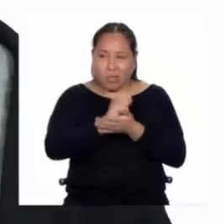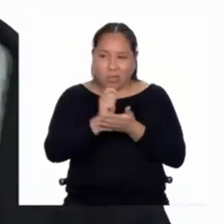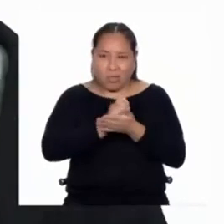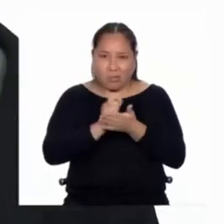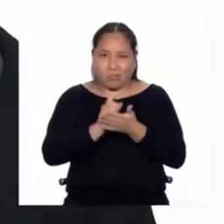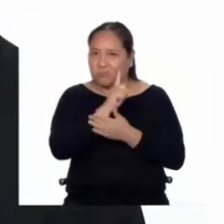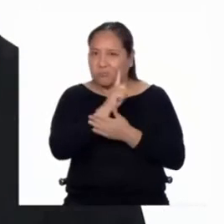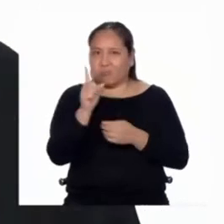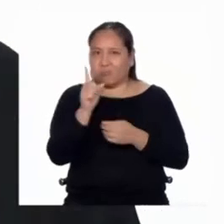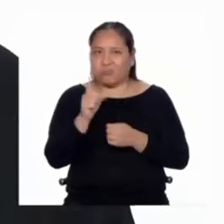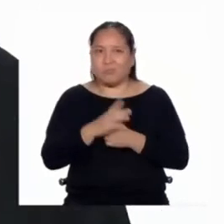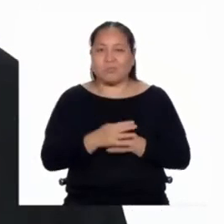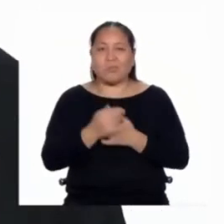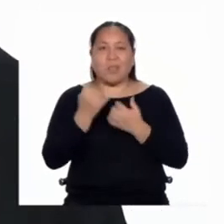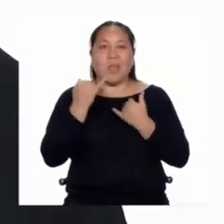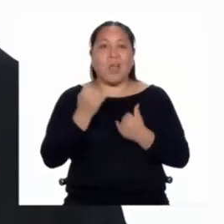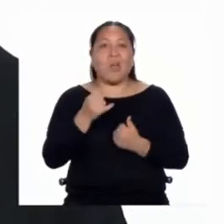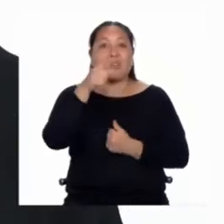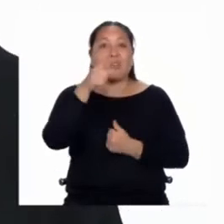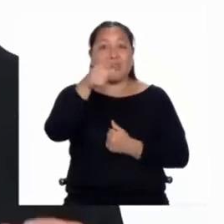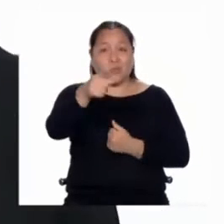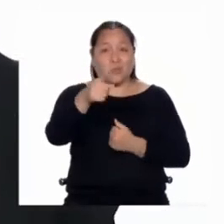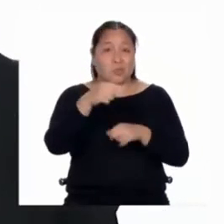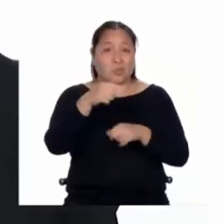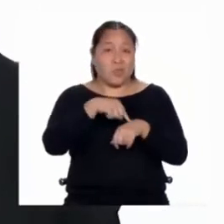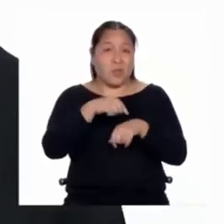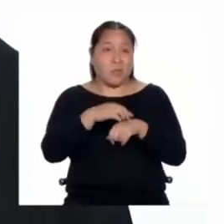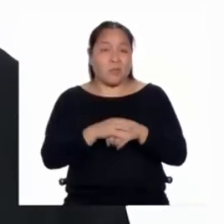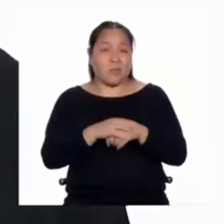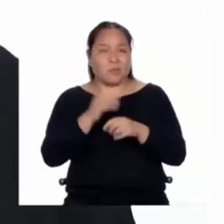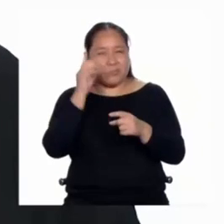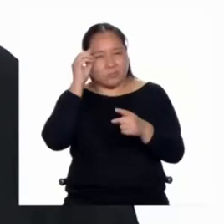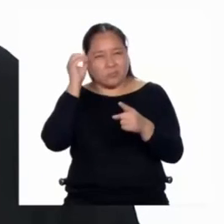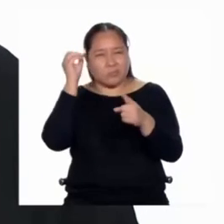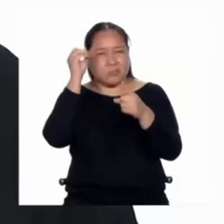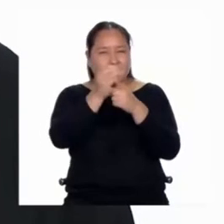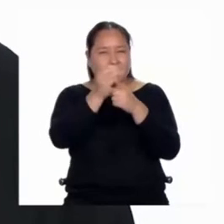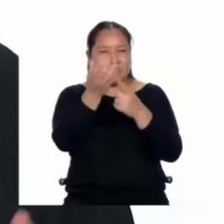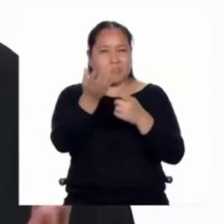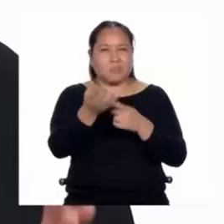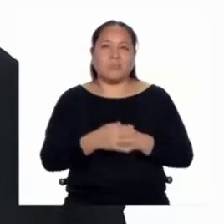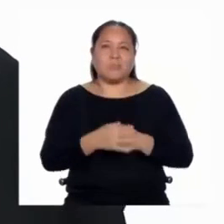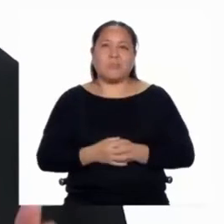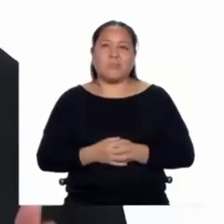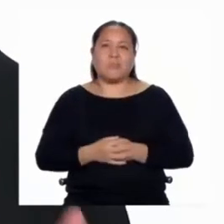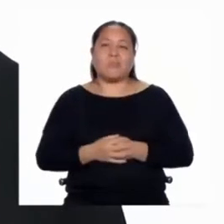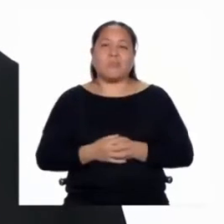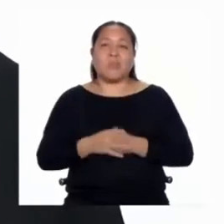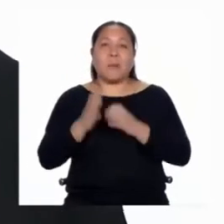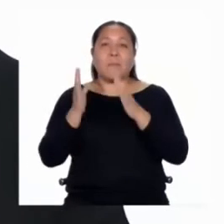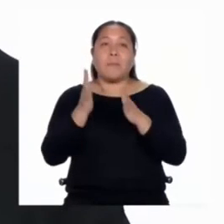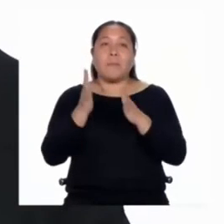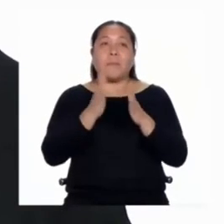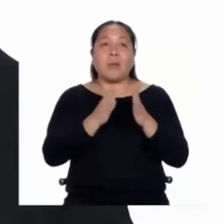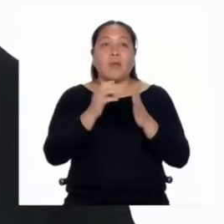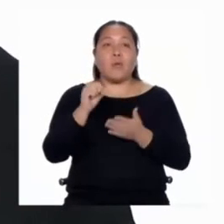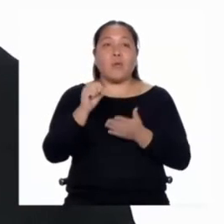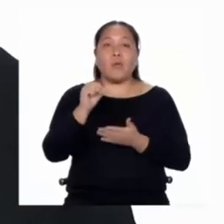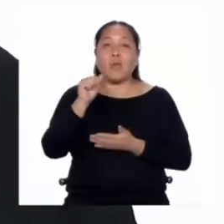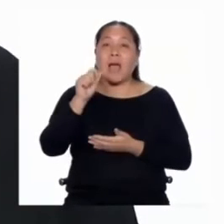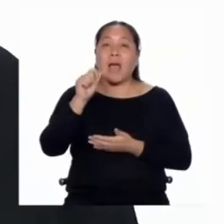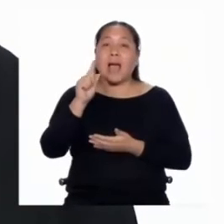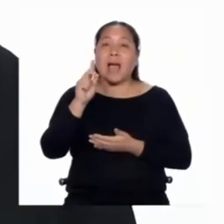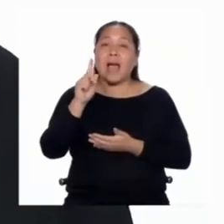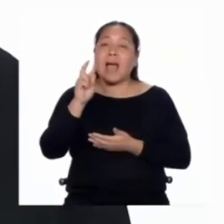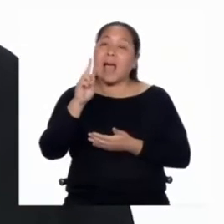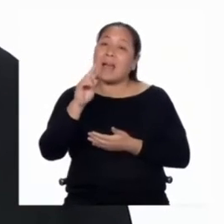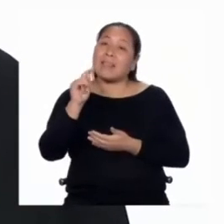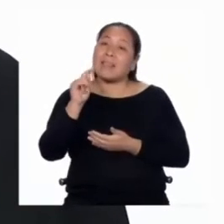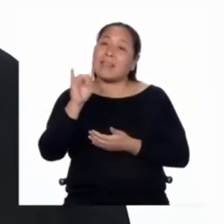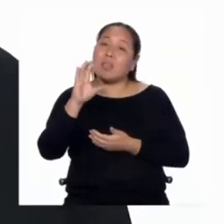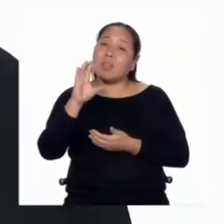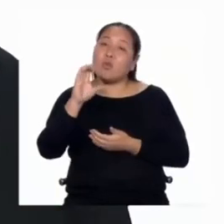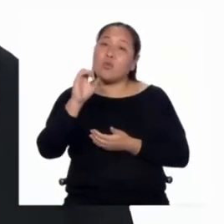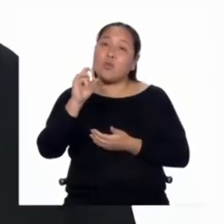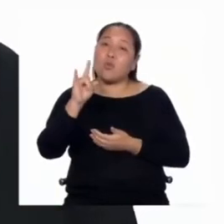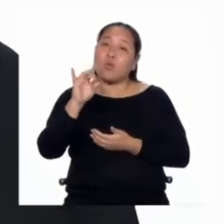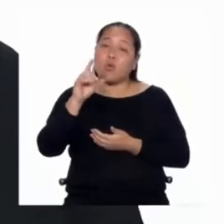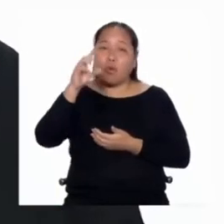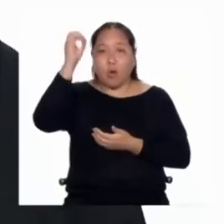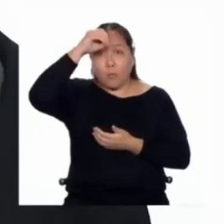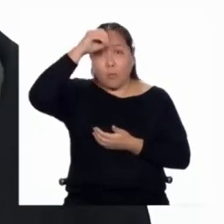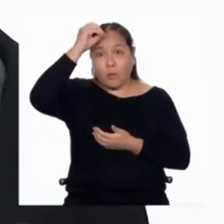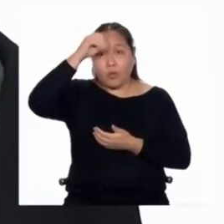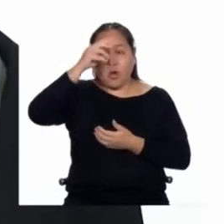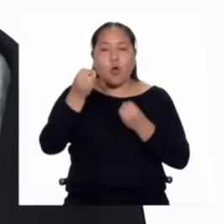obra. Ahora es tu turno, y el desafío es el siguiente. Elabora un artículo de opinión sobre cómo buscamos